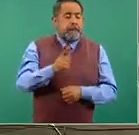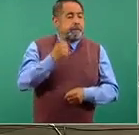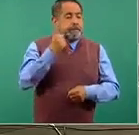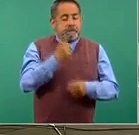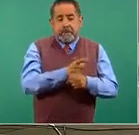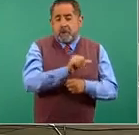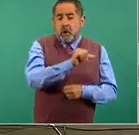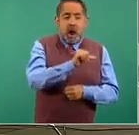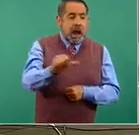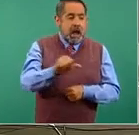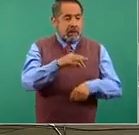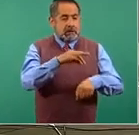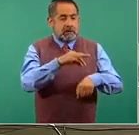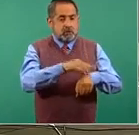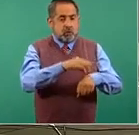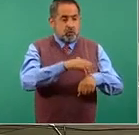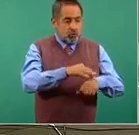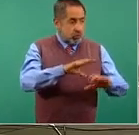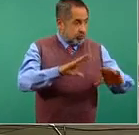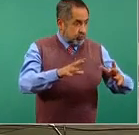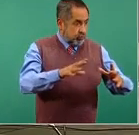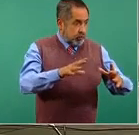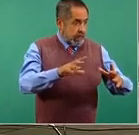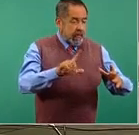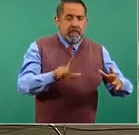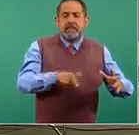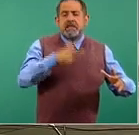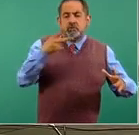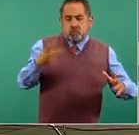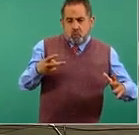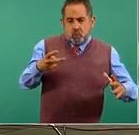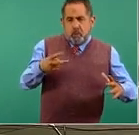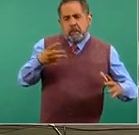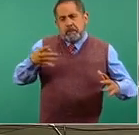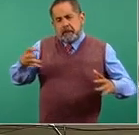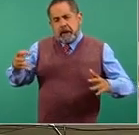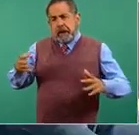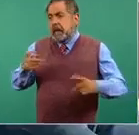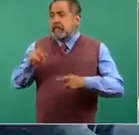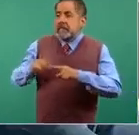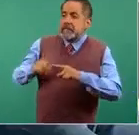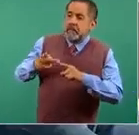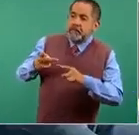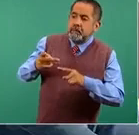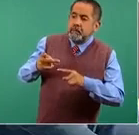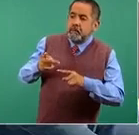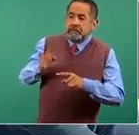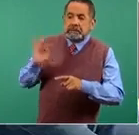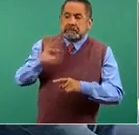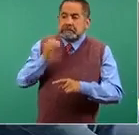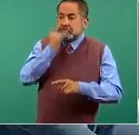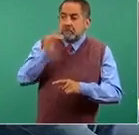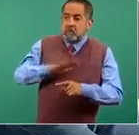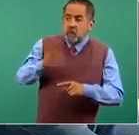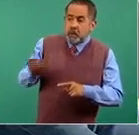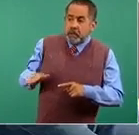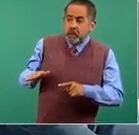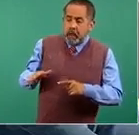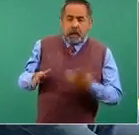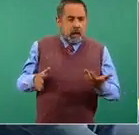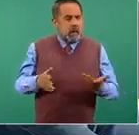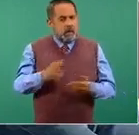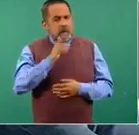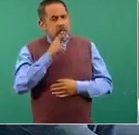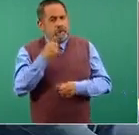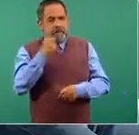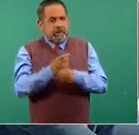de salud y después avanzar con la población de acuerdo con el riesgo de muerte. La pregunta es, ¿por qué no se terminó primero